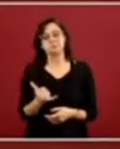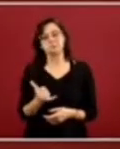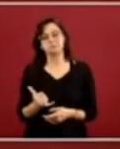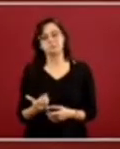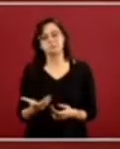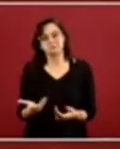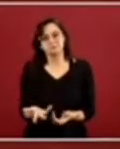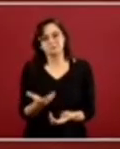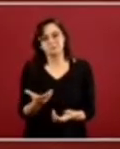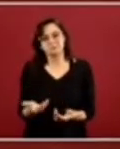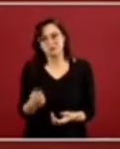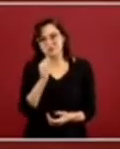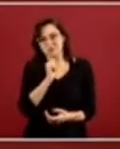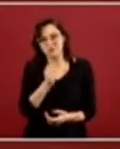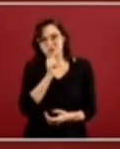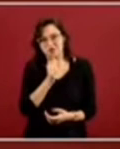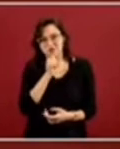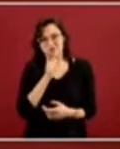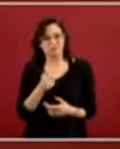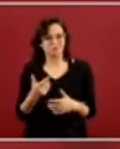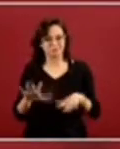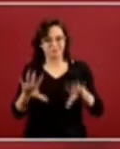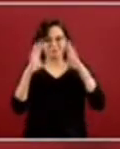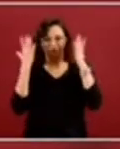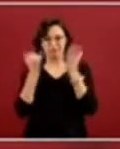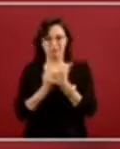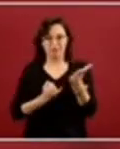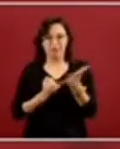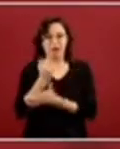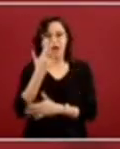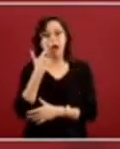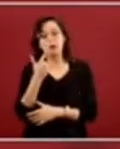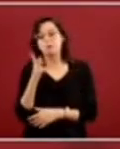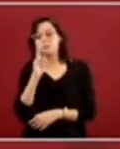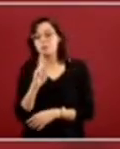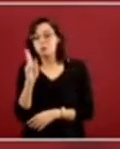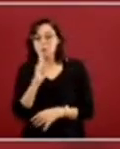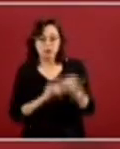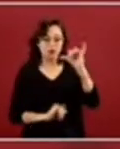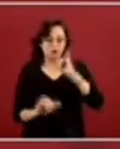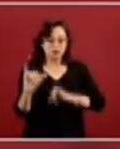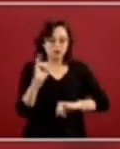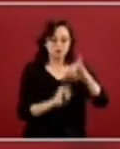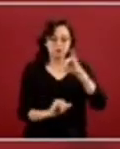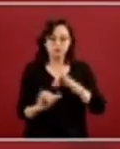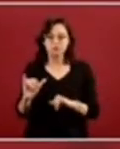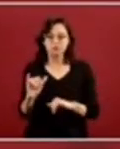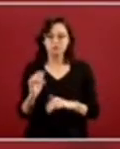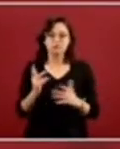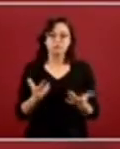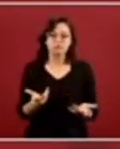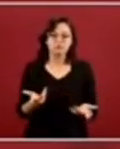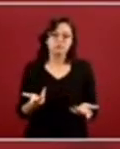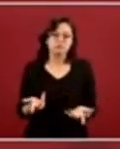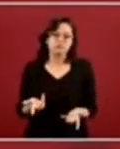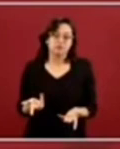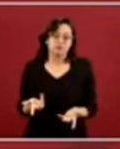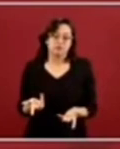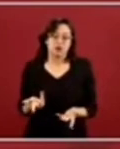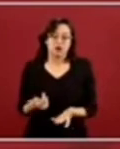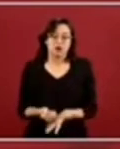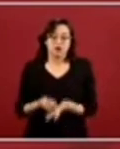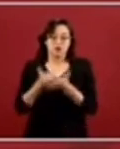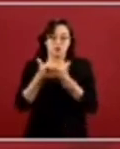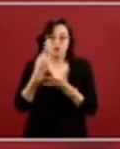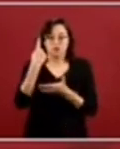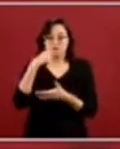observación muy preliminar basada en experimentos de laboratorio que identifica una supuesta supresión del